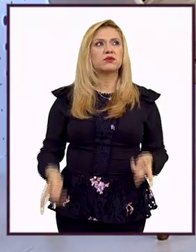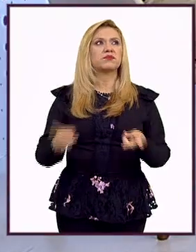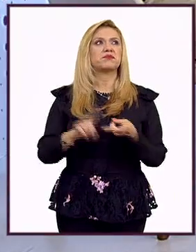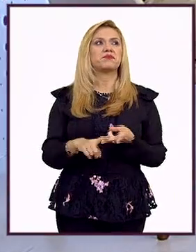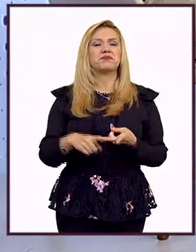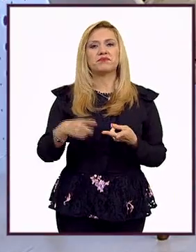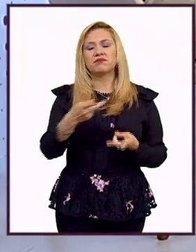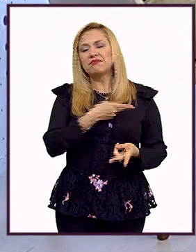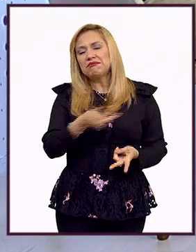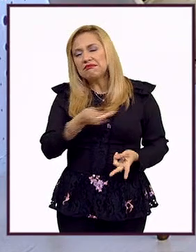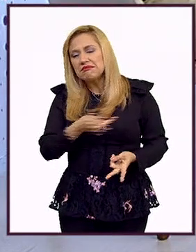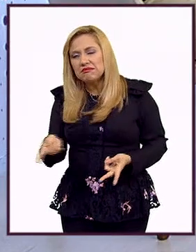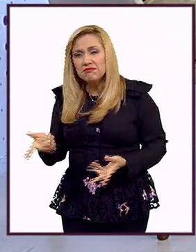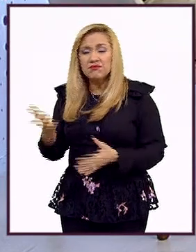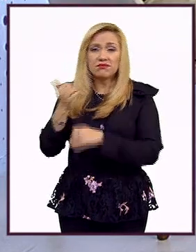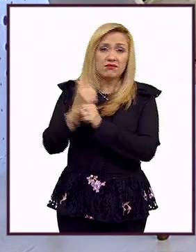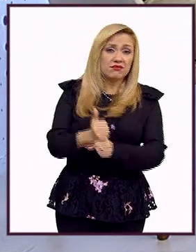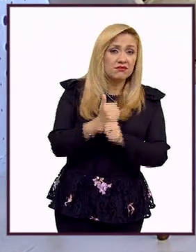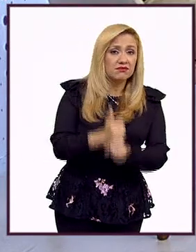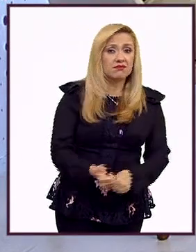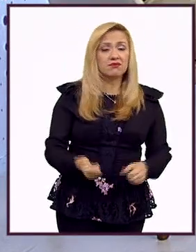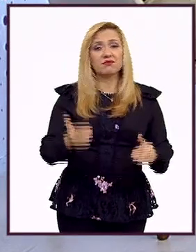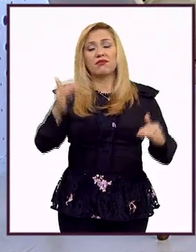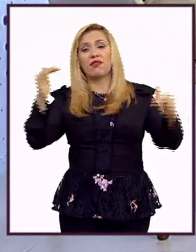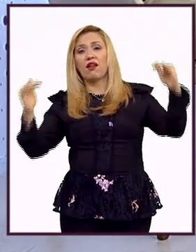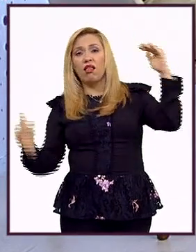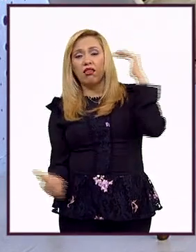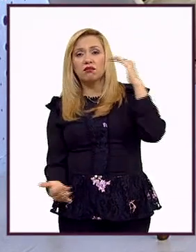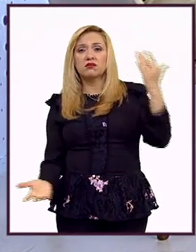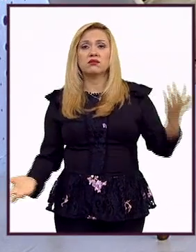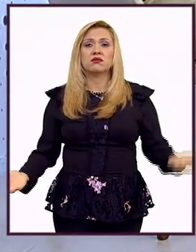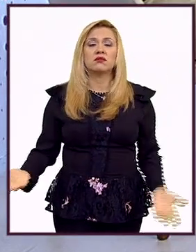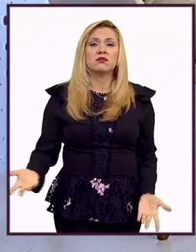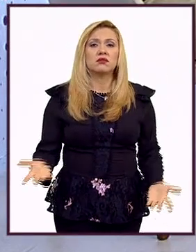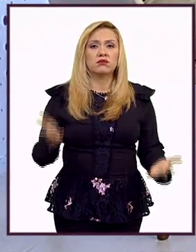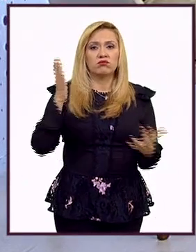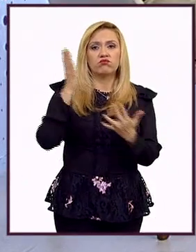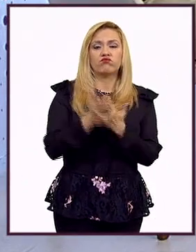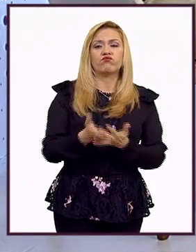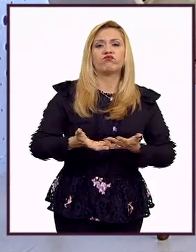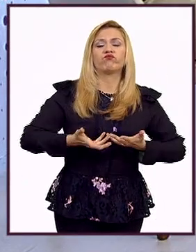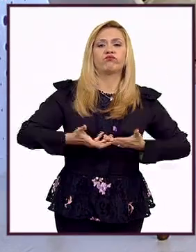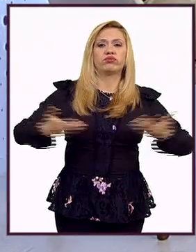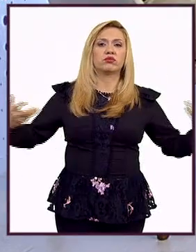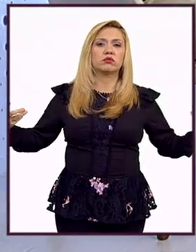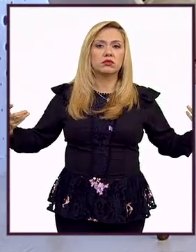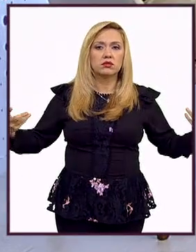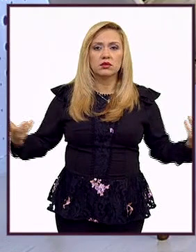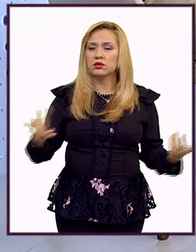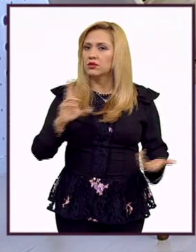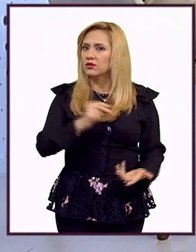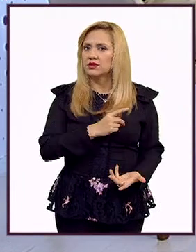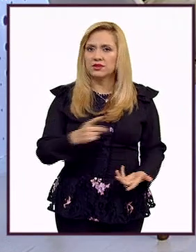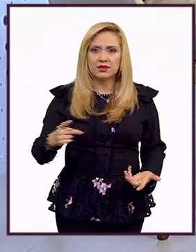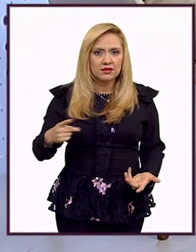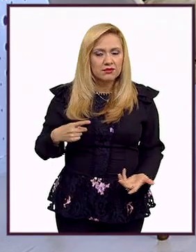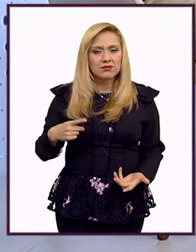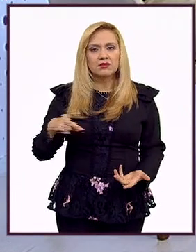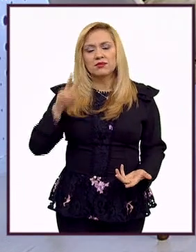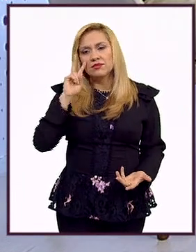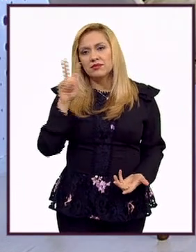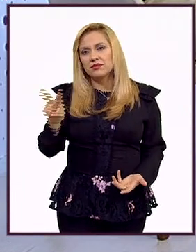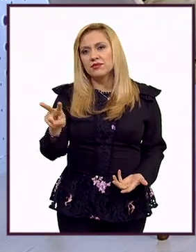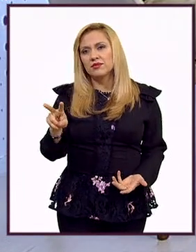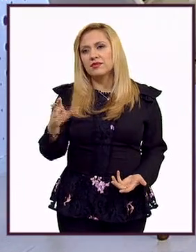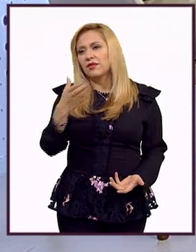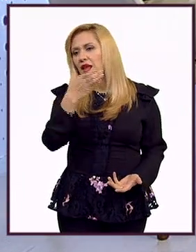desigualdades económicas y sociales en las que se encuentran, en esta a veces división que se ha generado y que ya no debería existir, la visión de